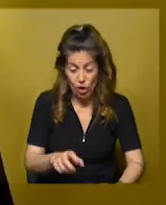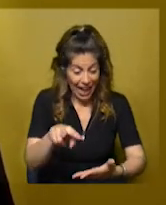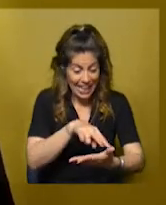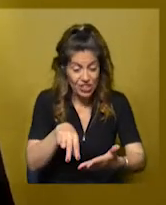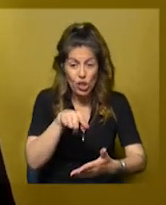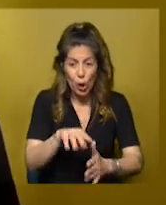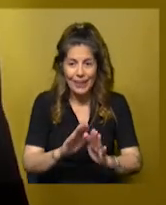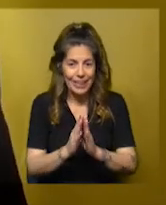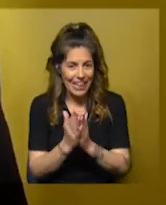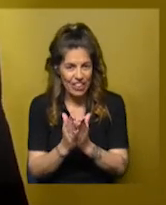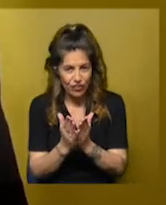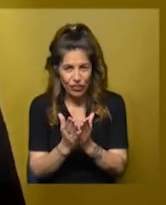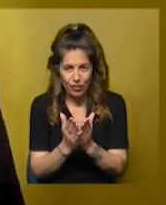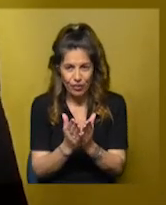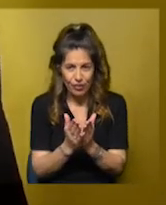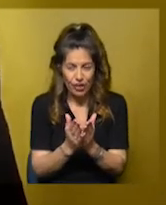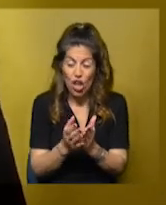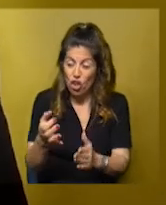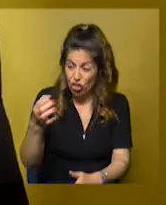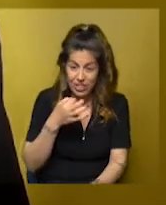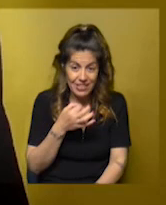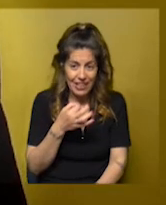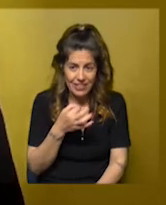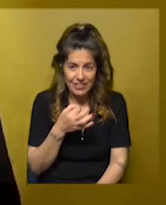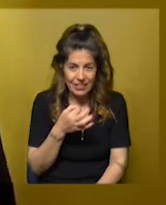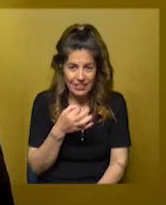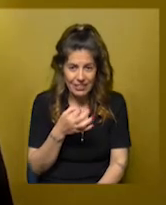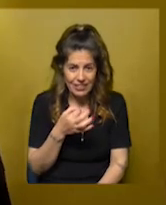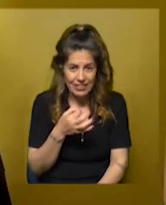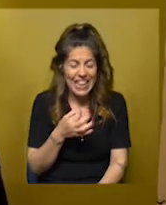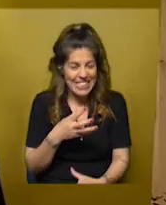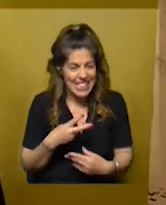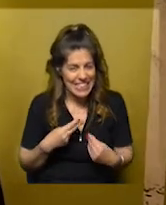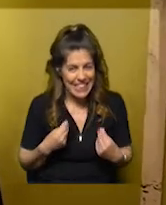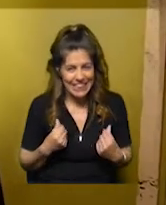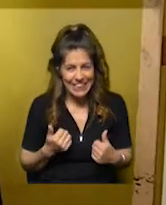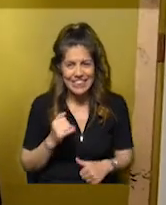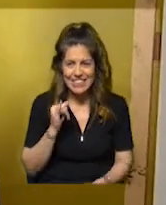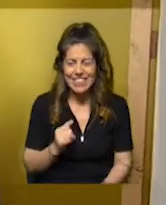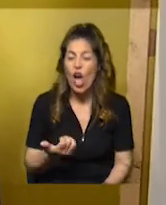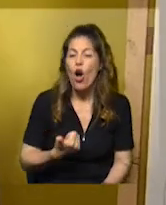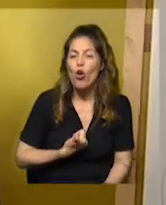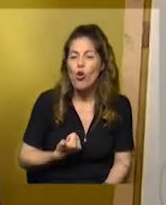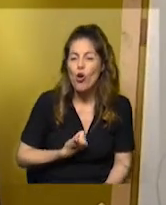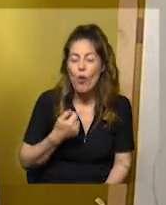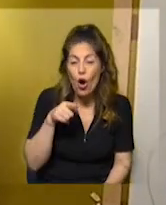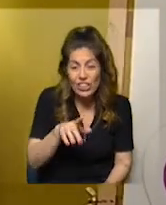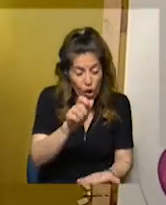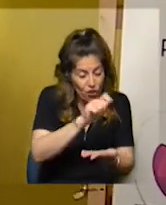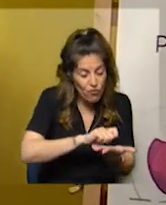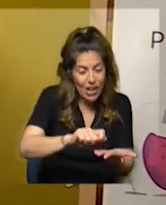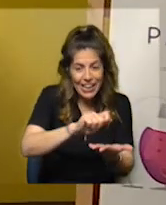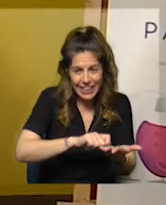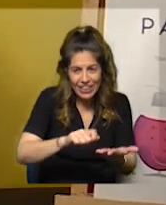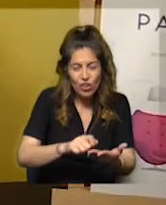libro eh nos manifiesta el ese sentir no cómo esto que fue escrito